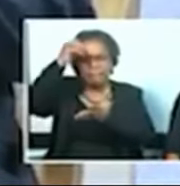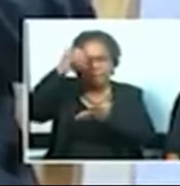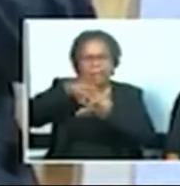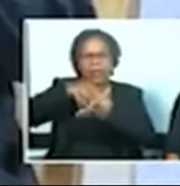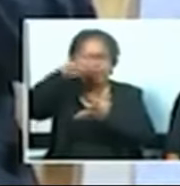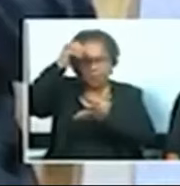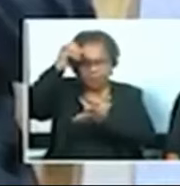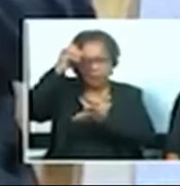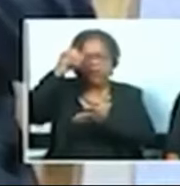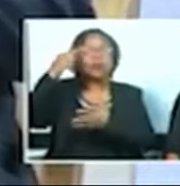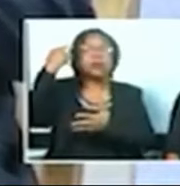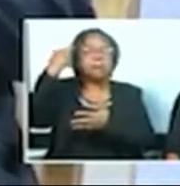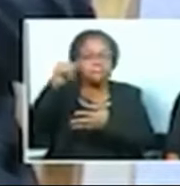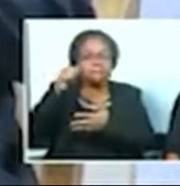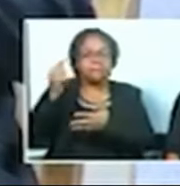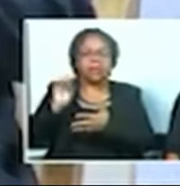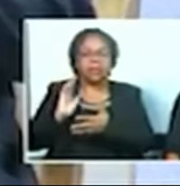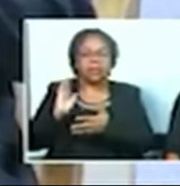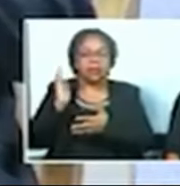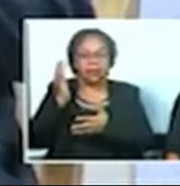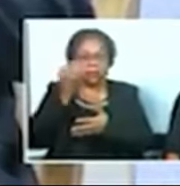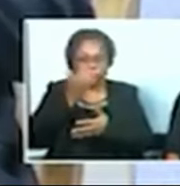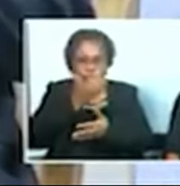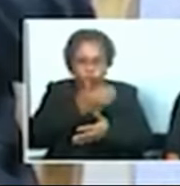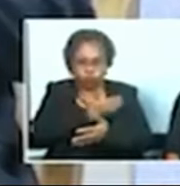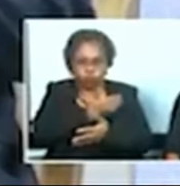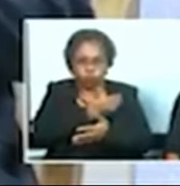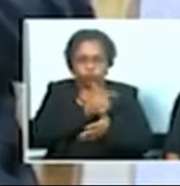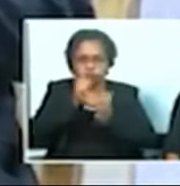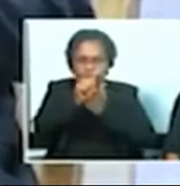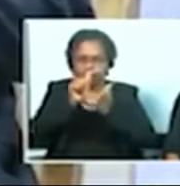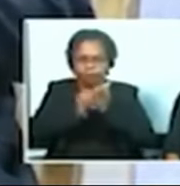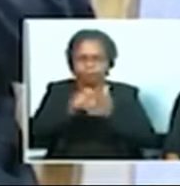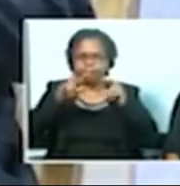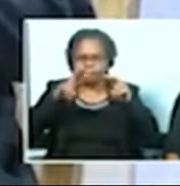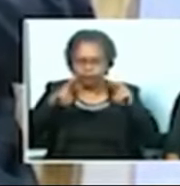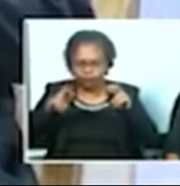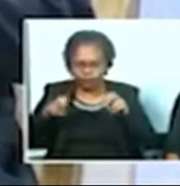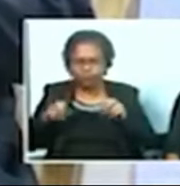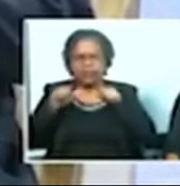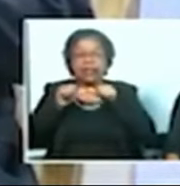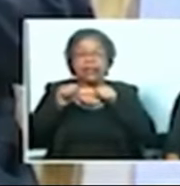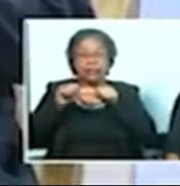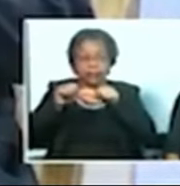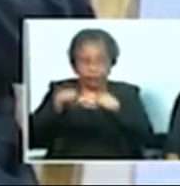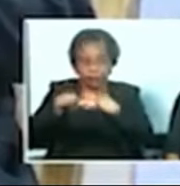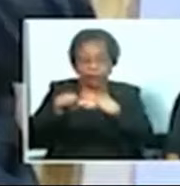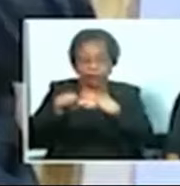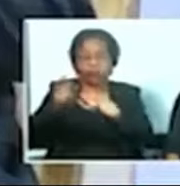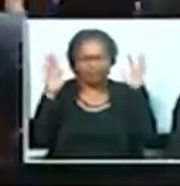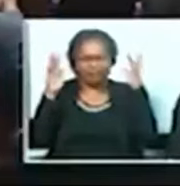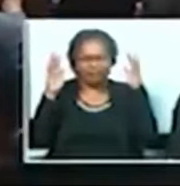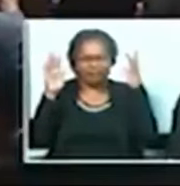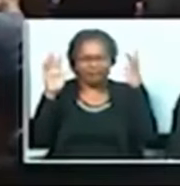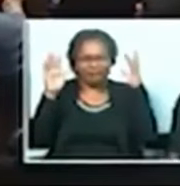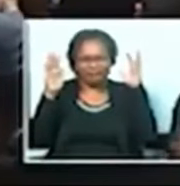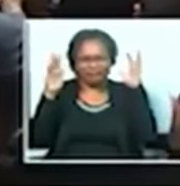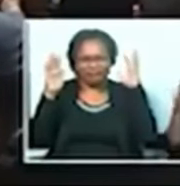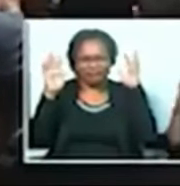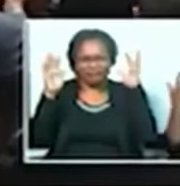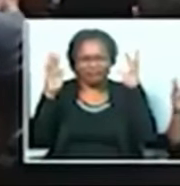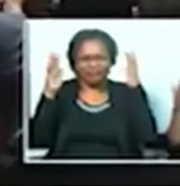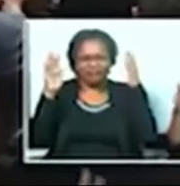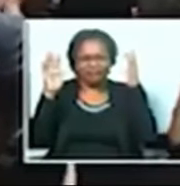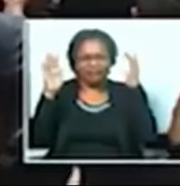59.9%, y de esas 146 fueron proyectos de ley. Esa cantidad fue la mayor de los últimos